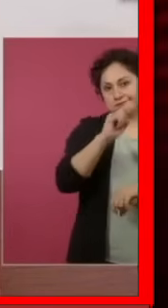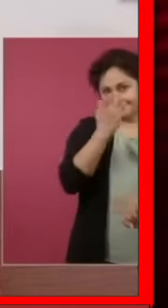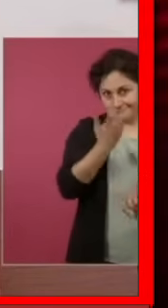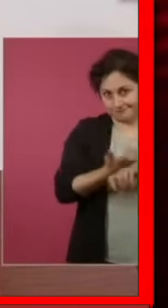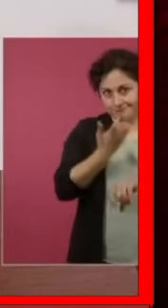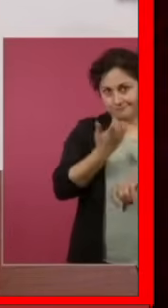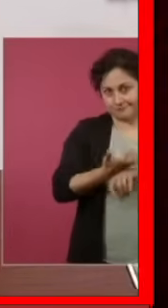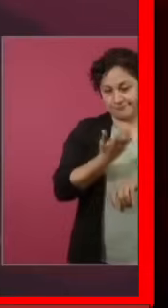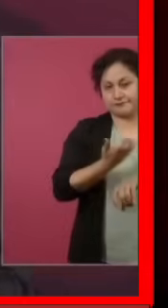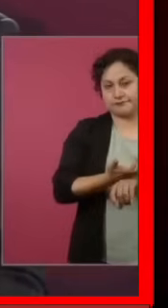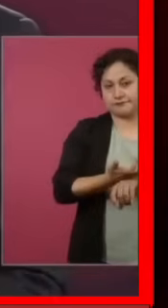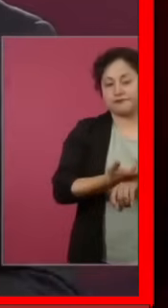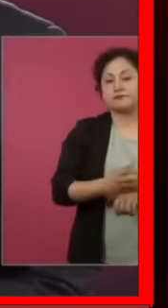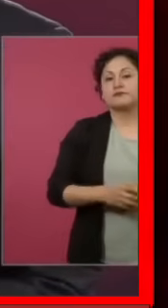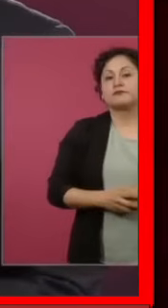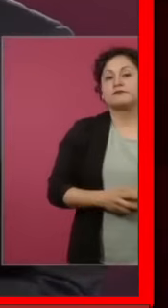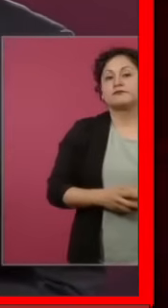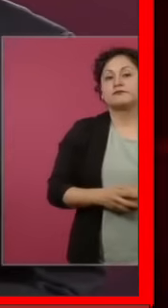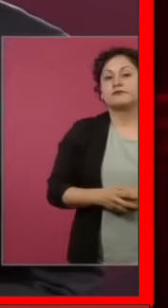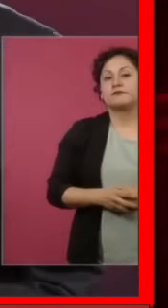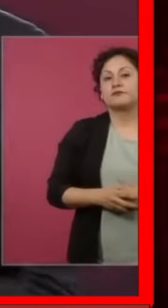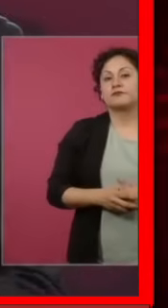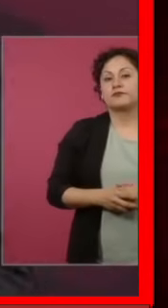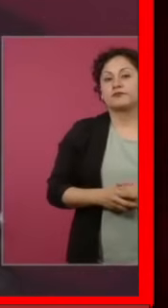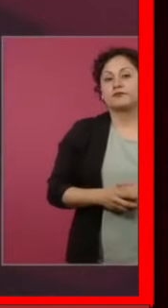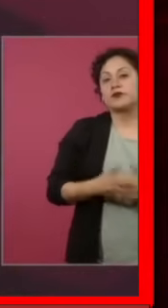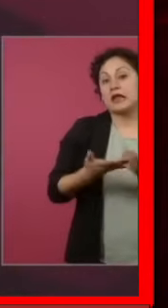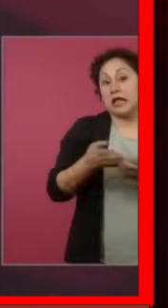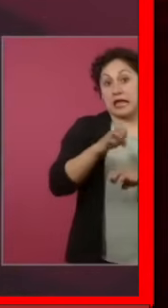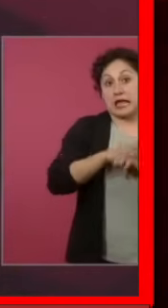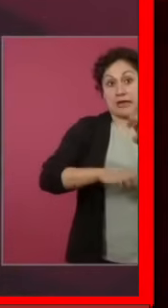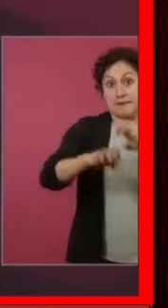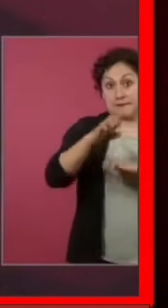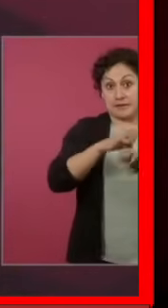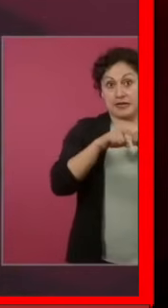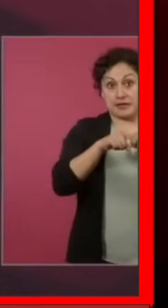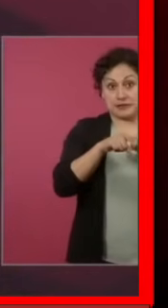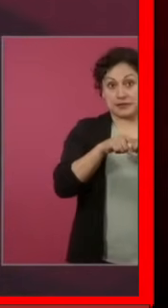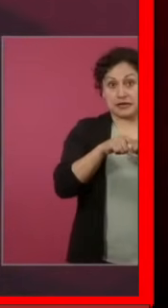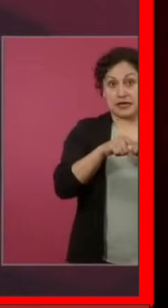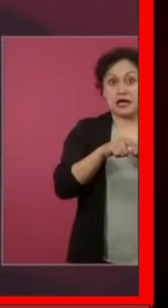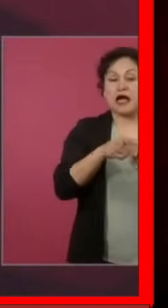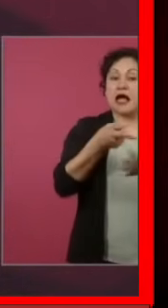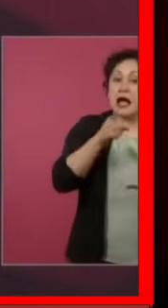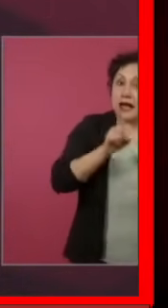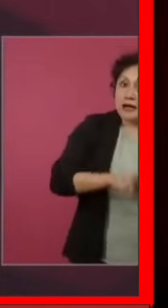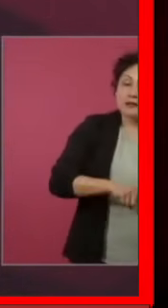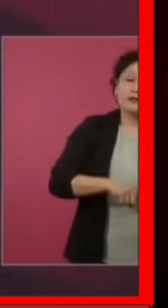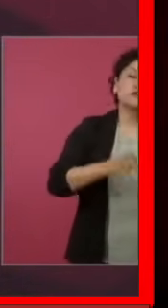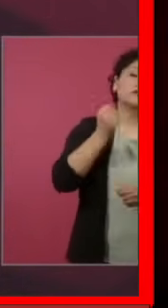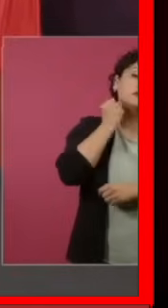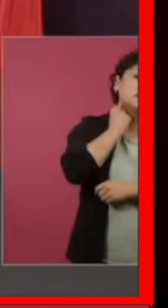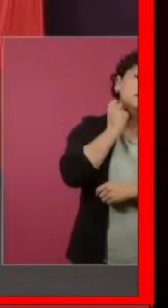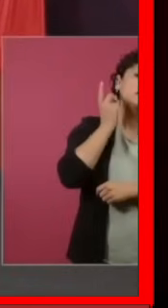y tiene muchos defensores en el Congreso. ¿Por qué?